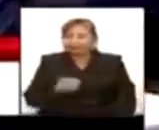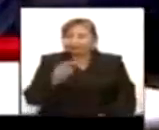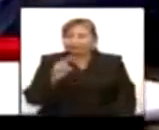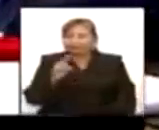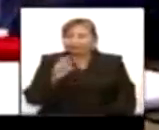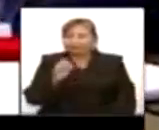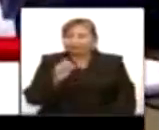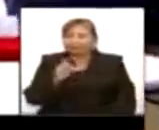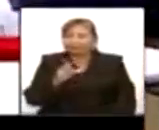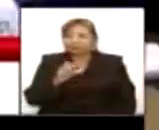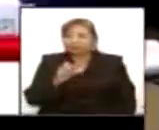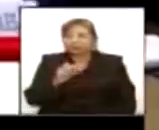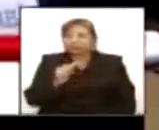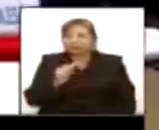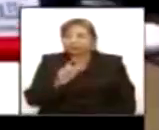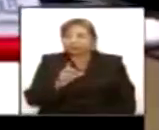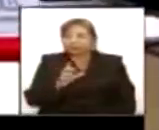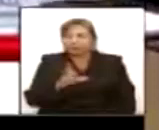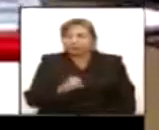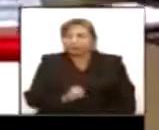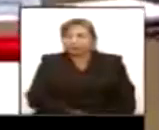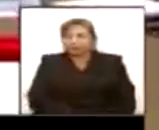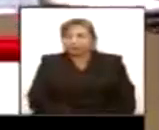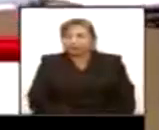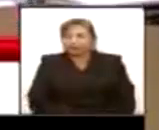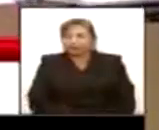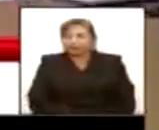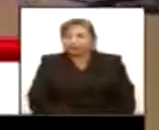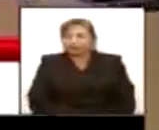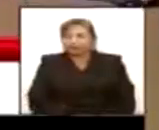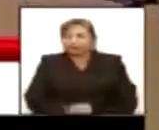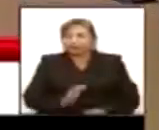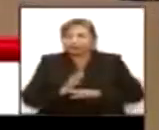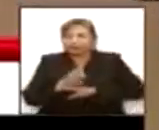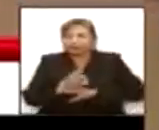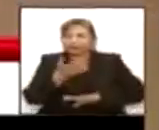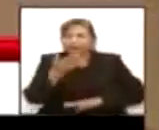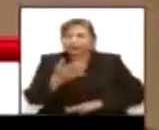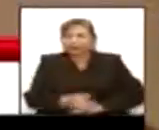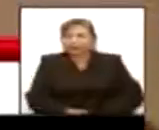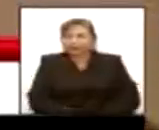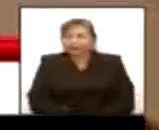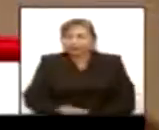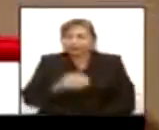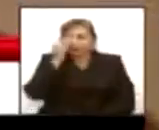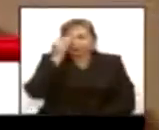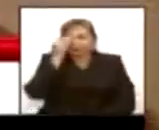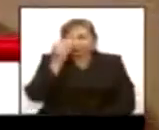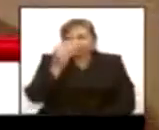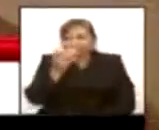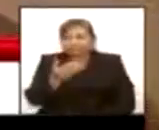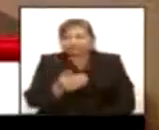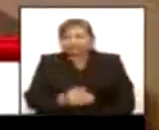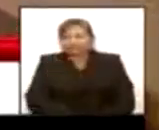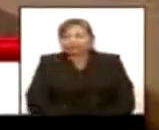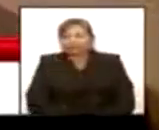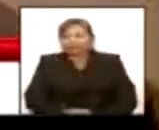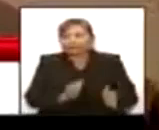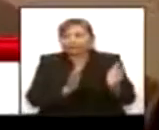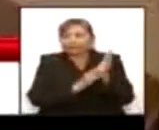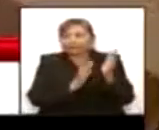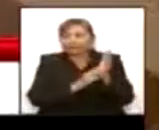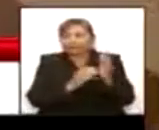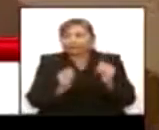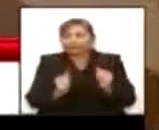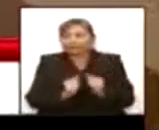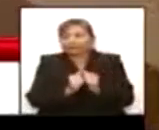Muchas gracias, presidente. A través suyo, saludar a la defensora